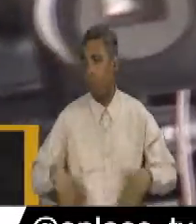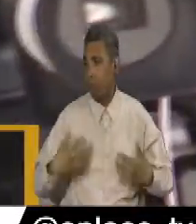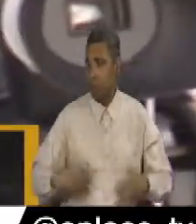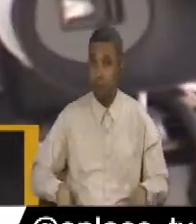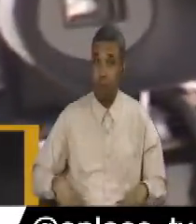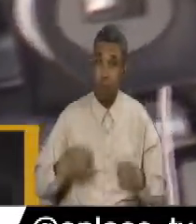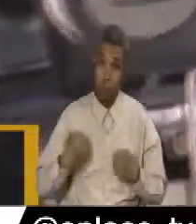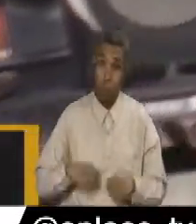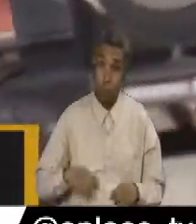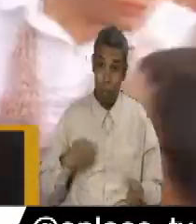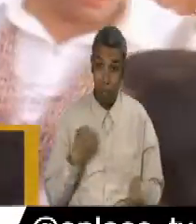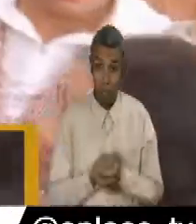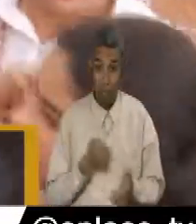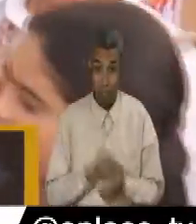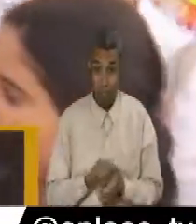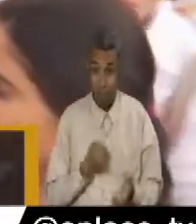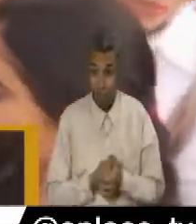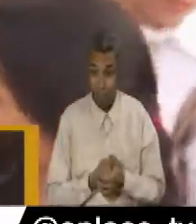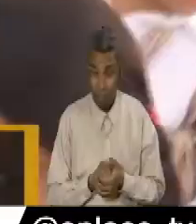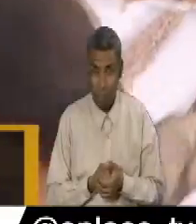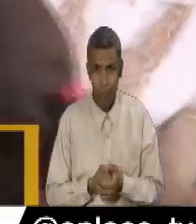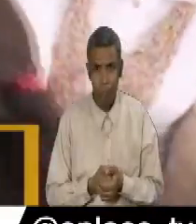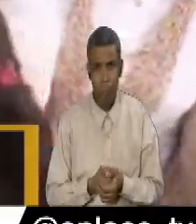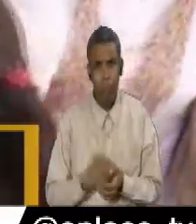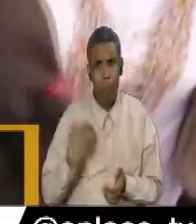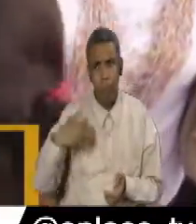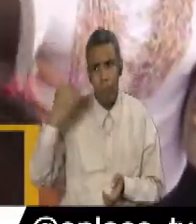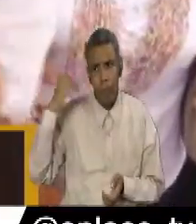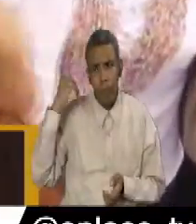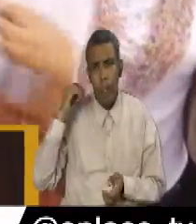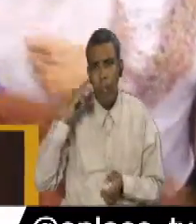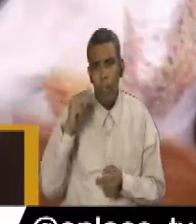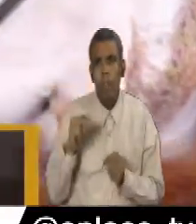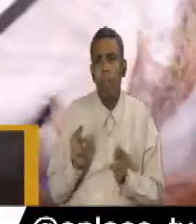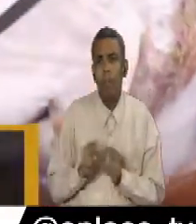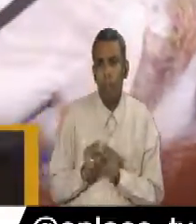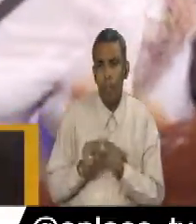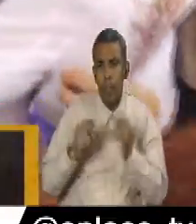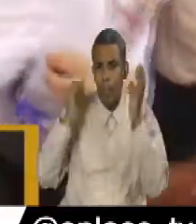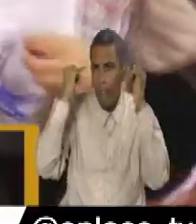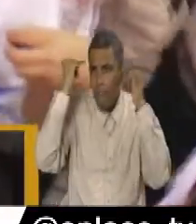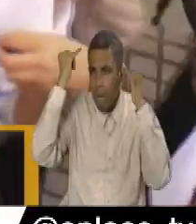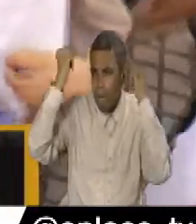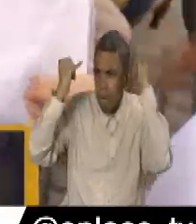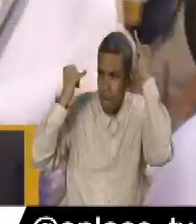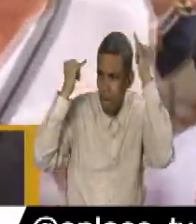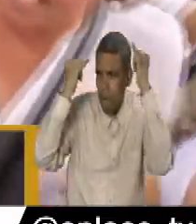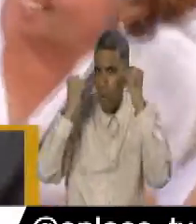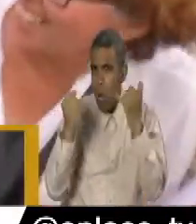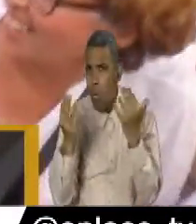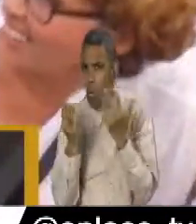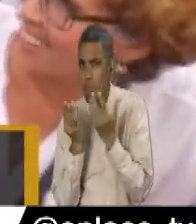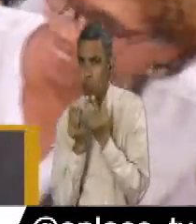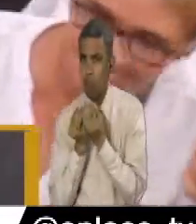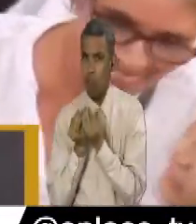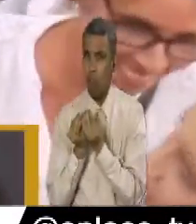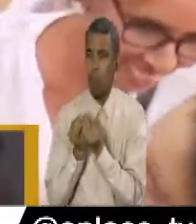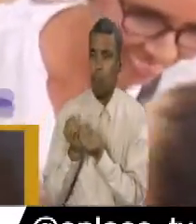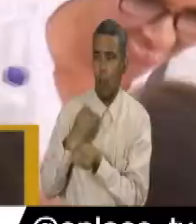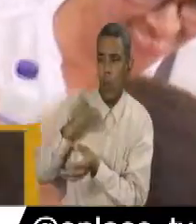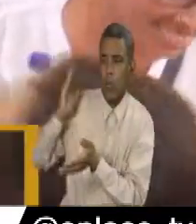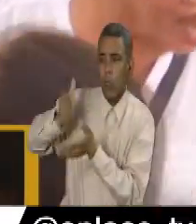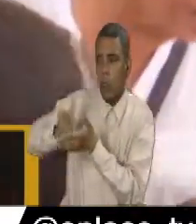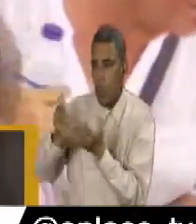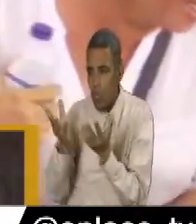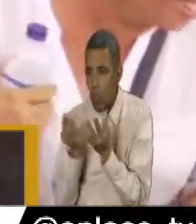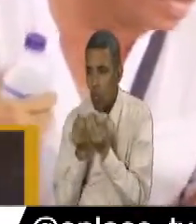cuando se comenzaron a conocer los detalles del montaje y ver uno que la justicia no obra, sino que